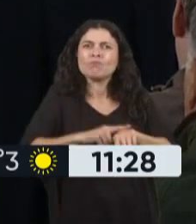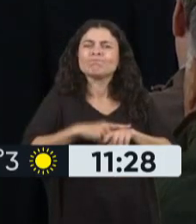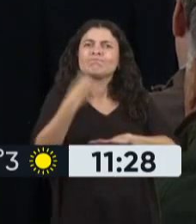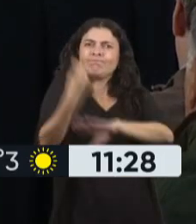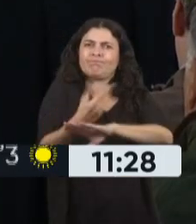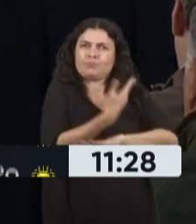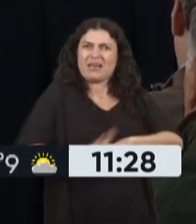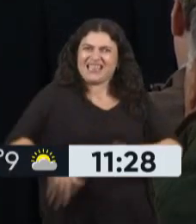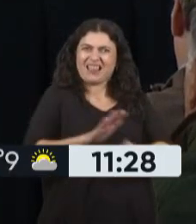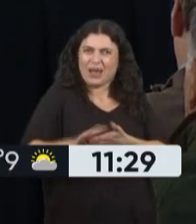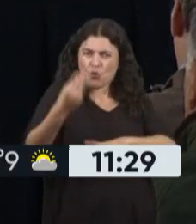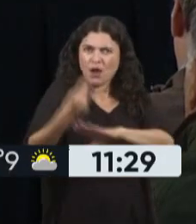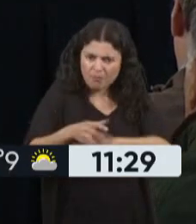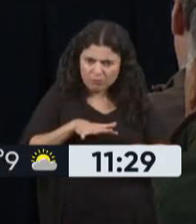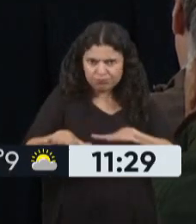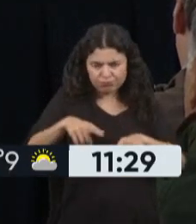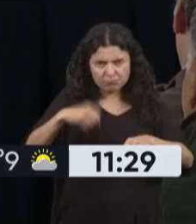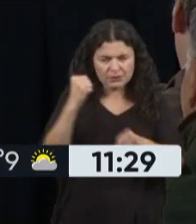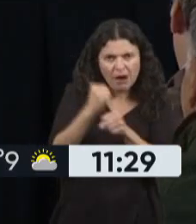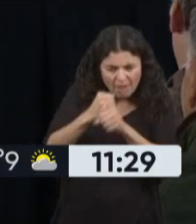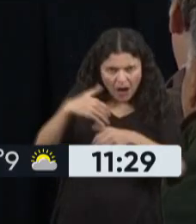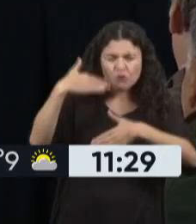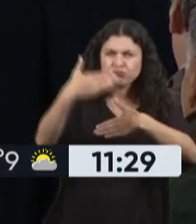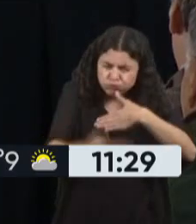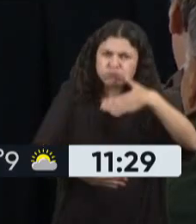4, o sea, me puse bullish,